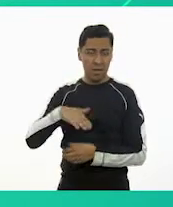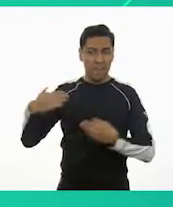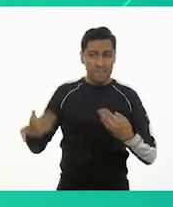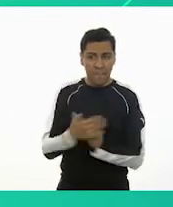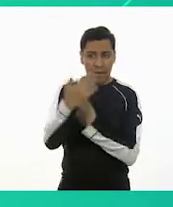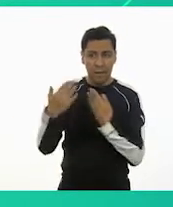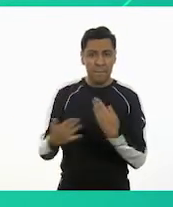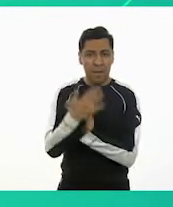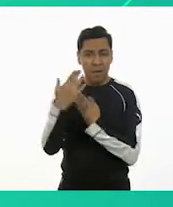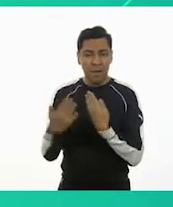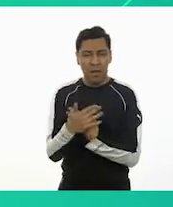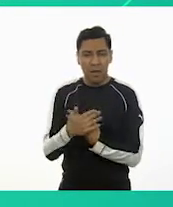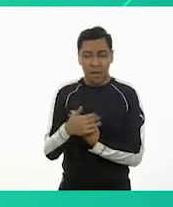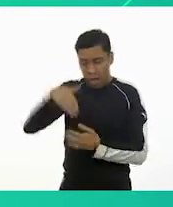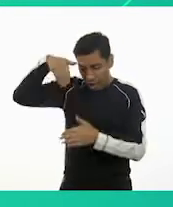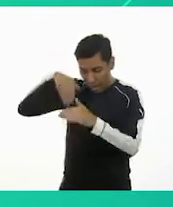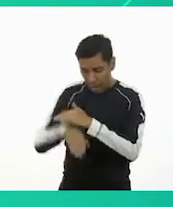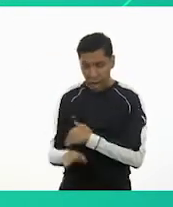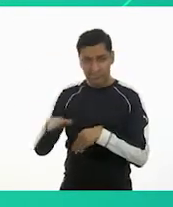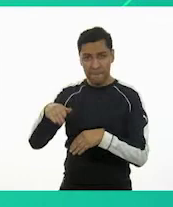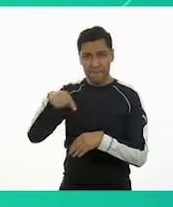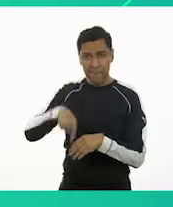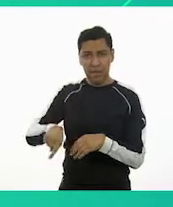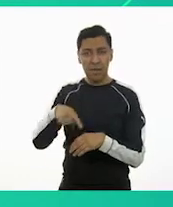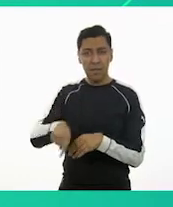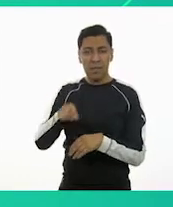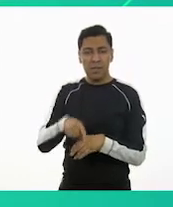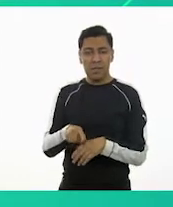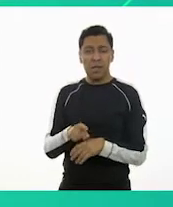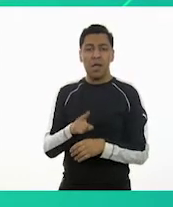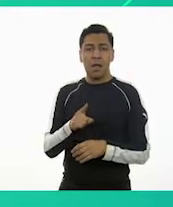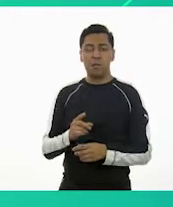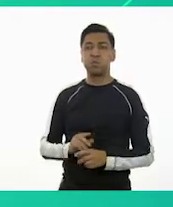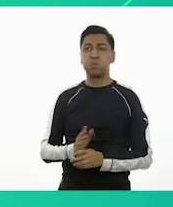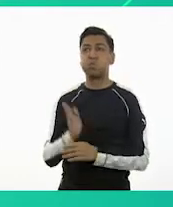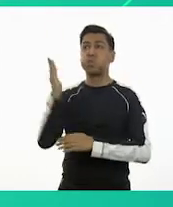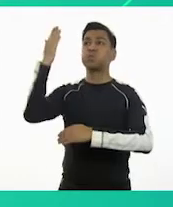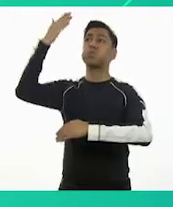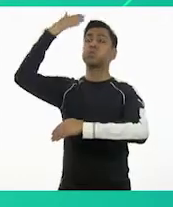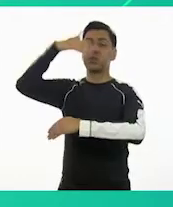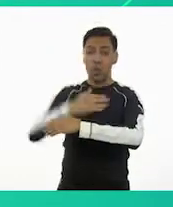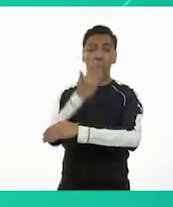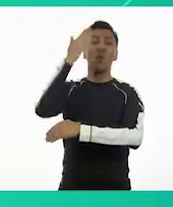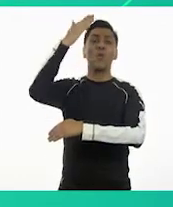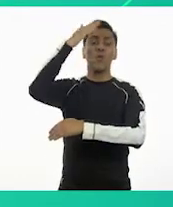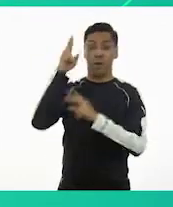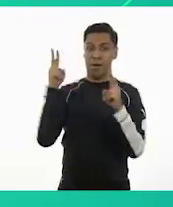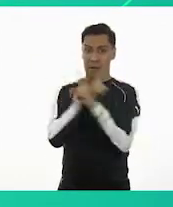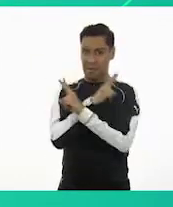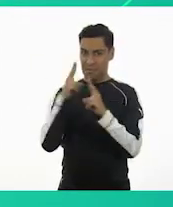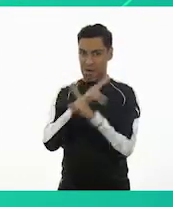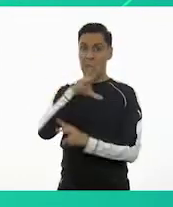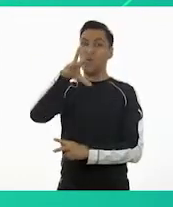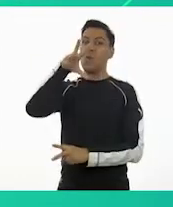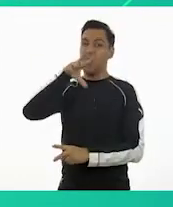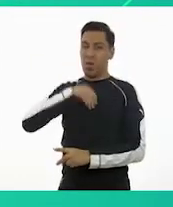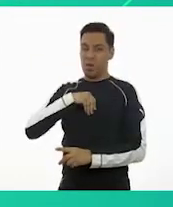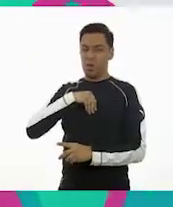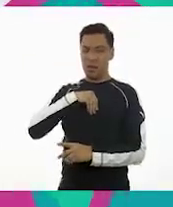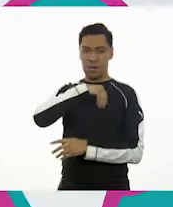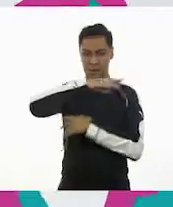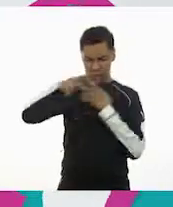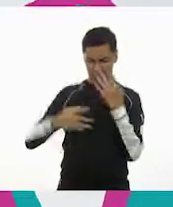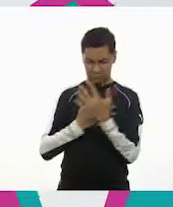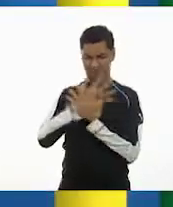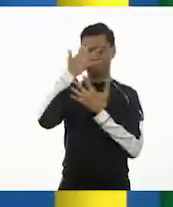pueden respirar bajo el agua, tienen que subir para tomar aire y a la hora que están enrolladas en una red pues se mueren